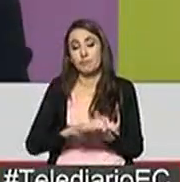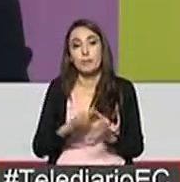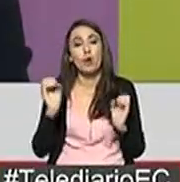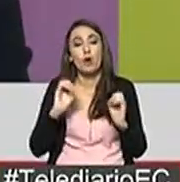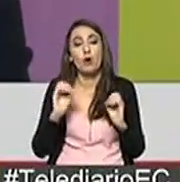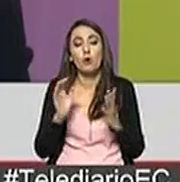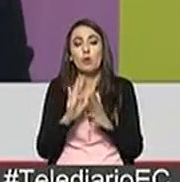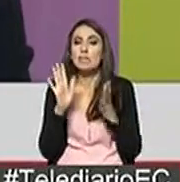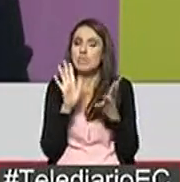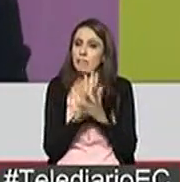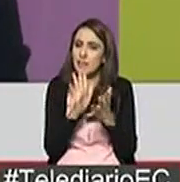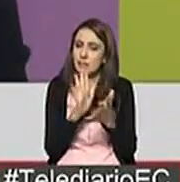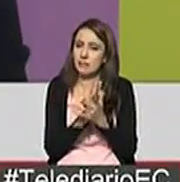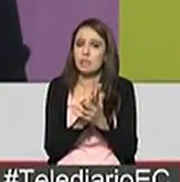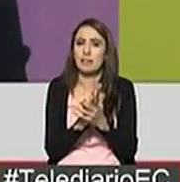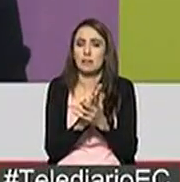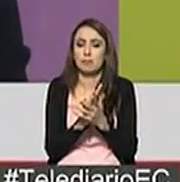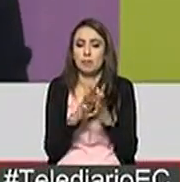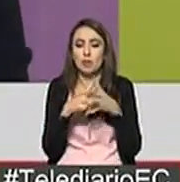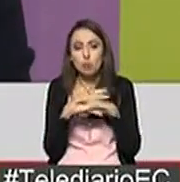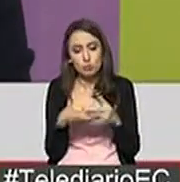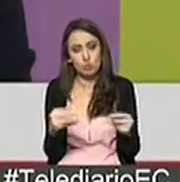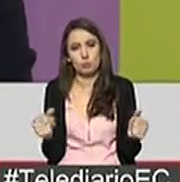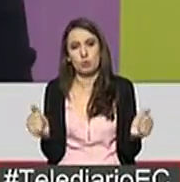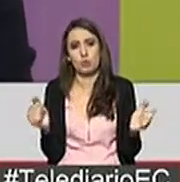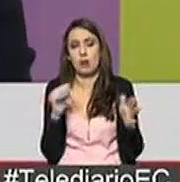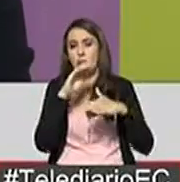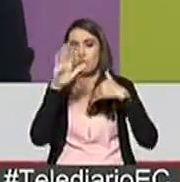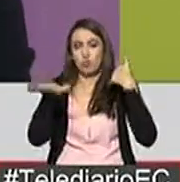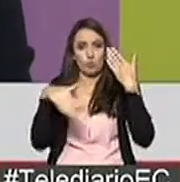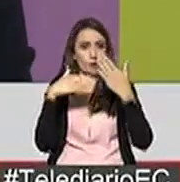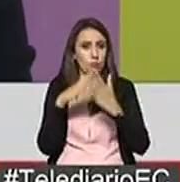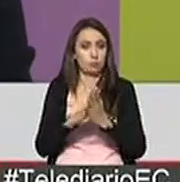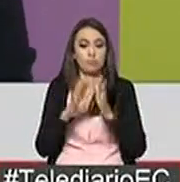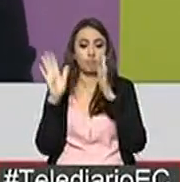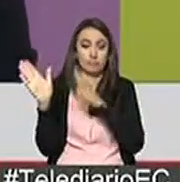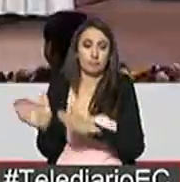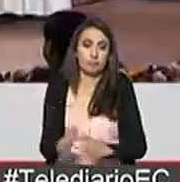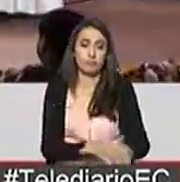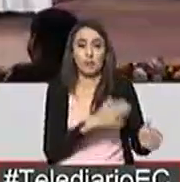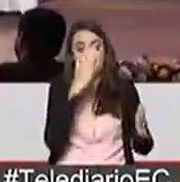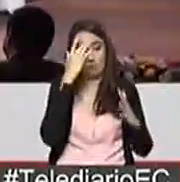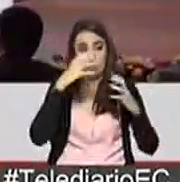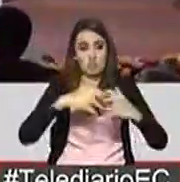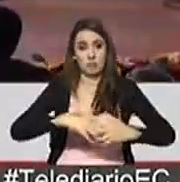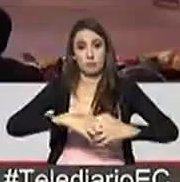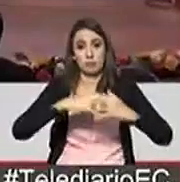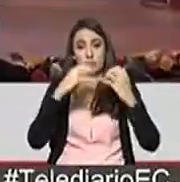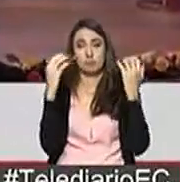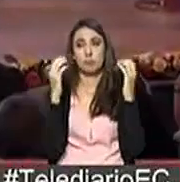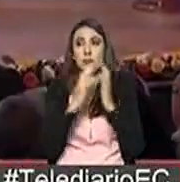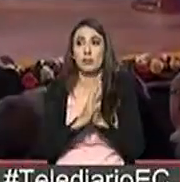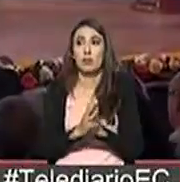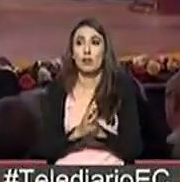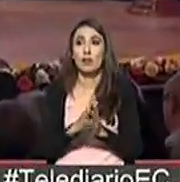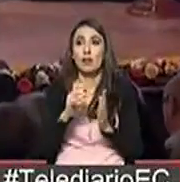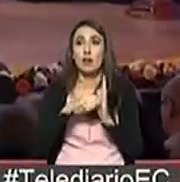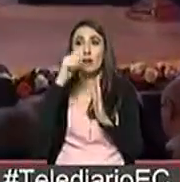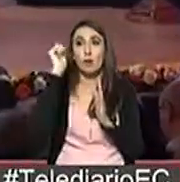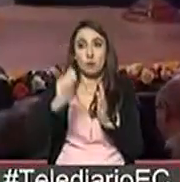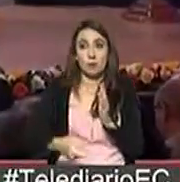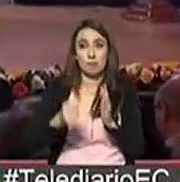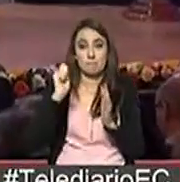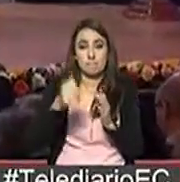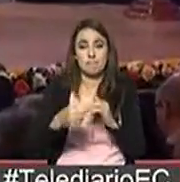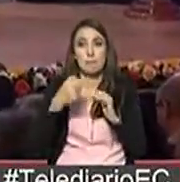cicatrizar las heridas, zanjar la gran fractura. En su alocución, el Procurador General del